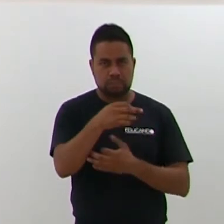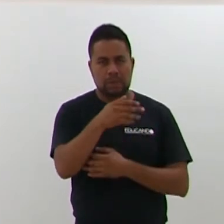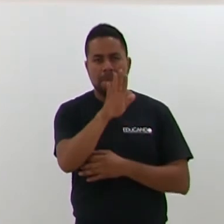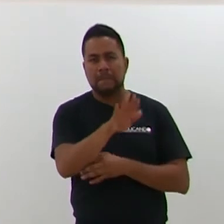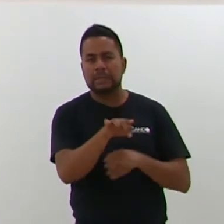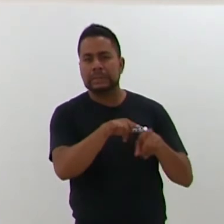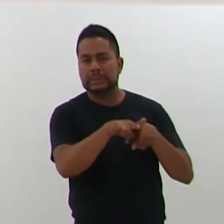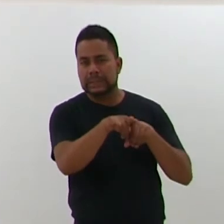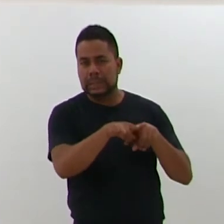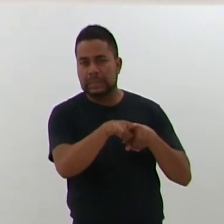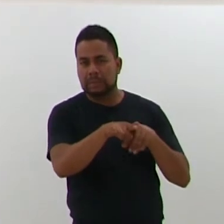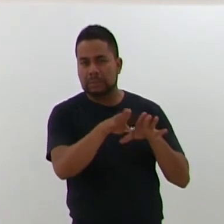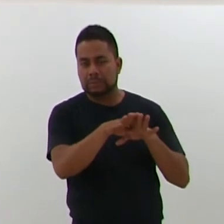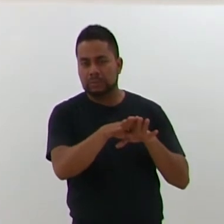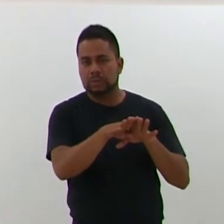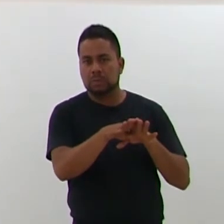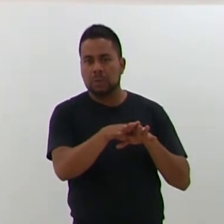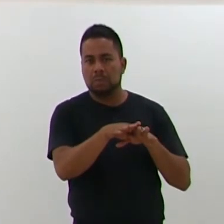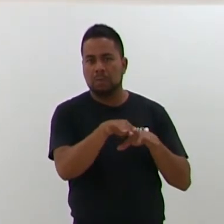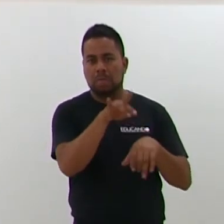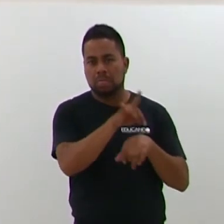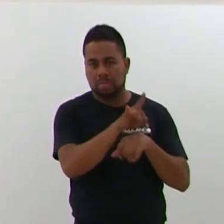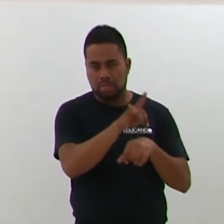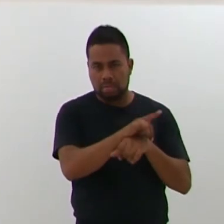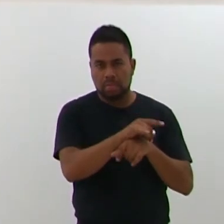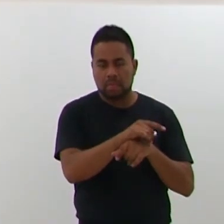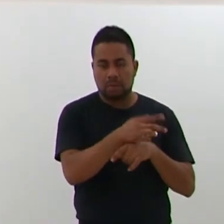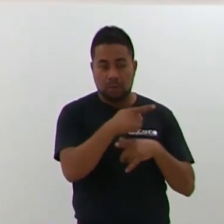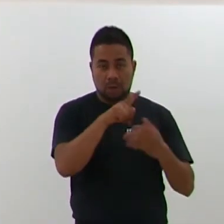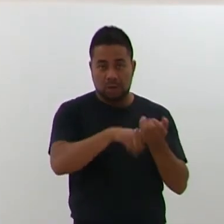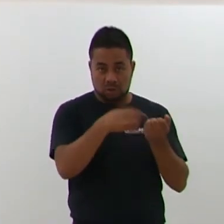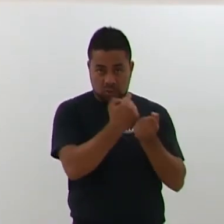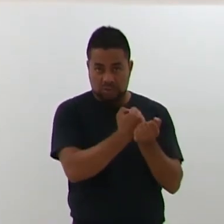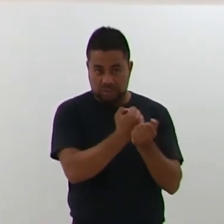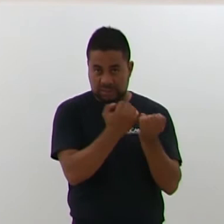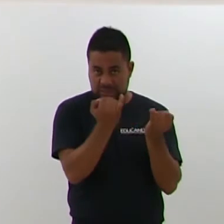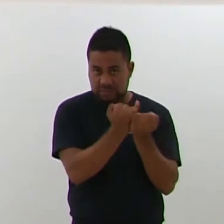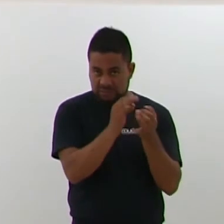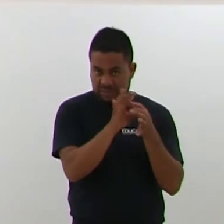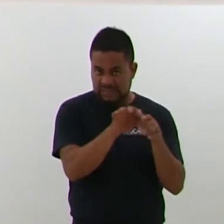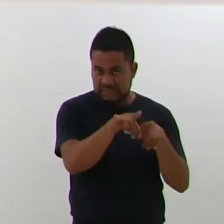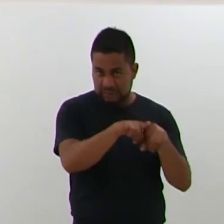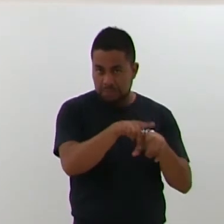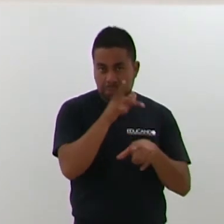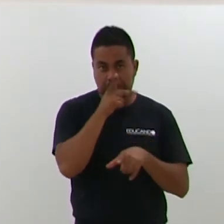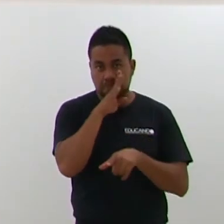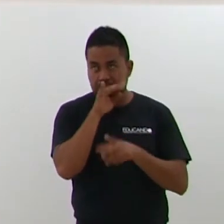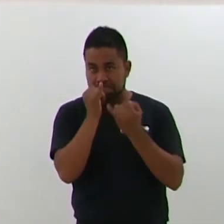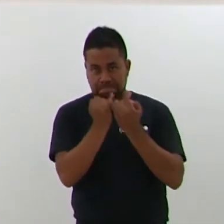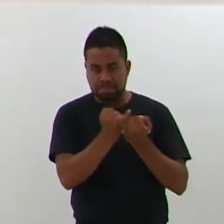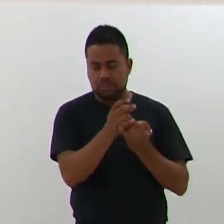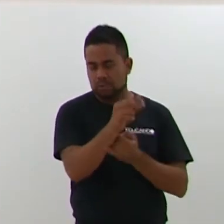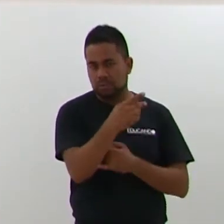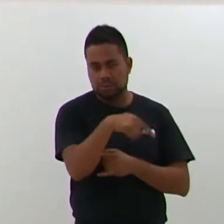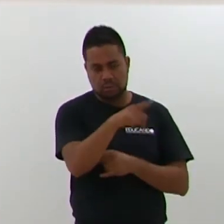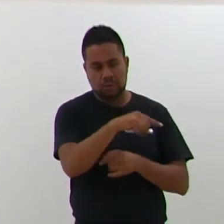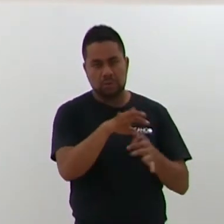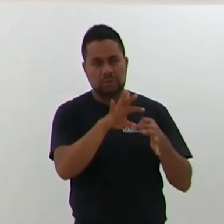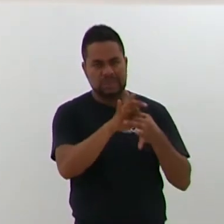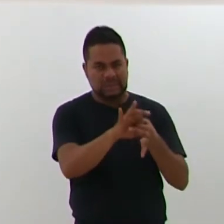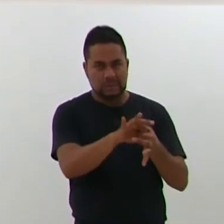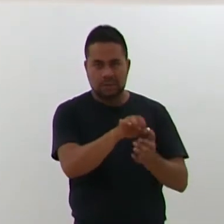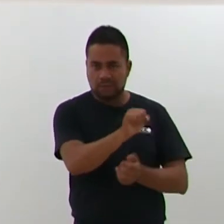hermanos, aunque no sean hermanos de sangre, o genéticamente no sean hermanos, pero por esa unión que ellos